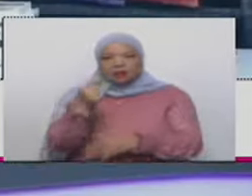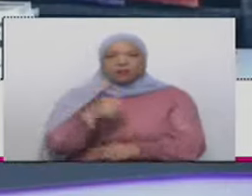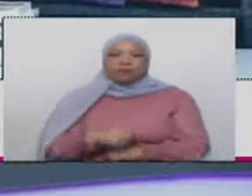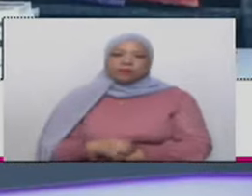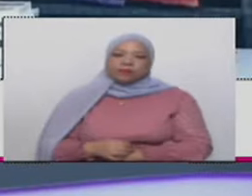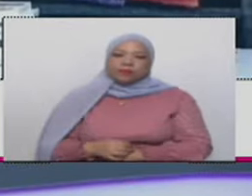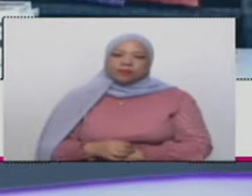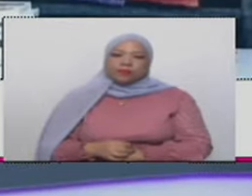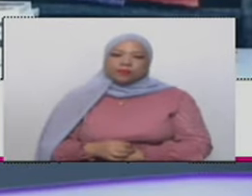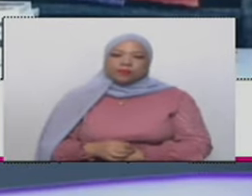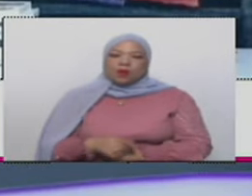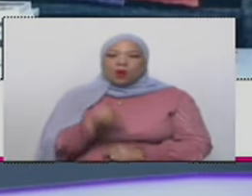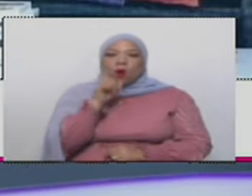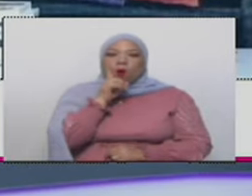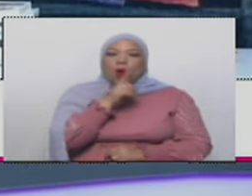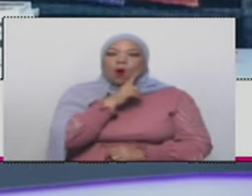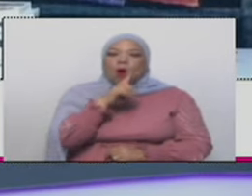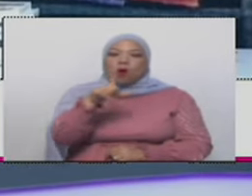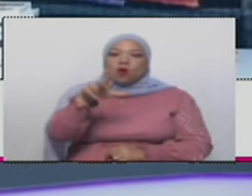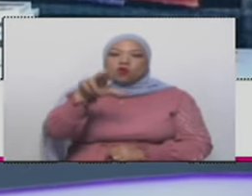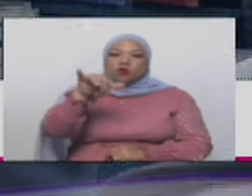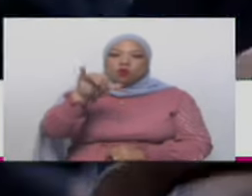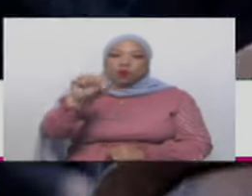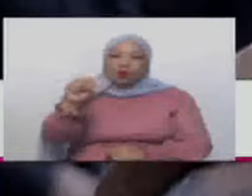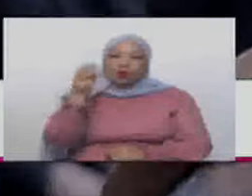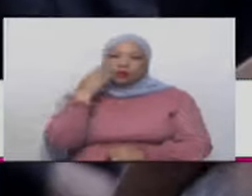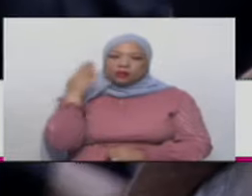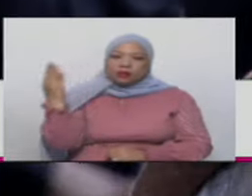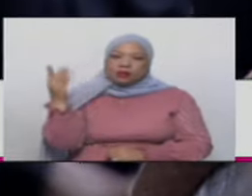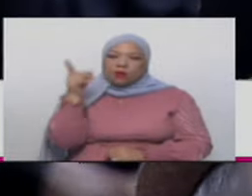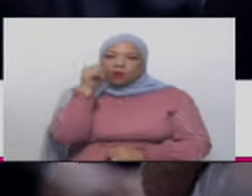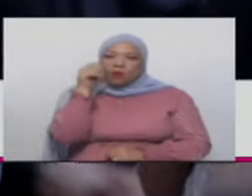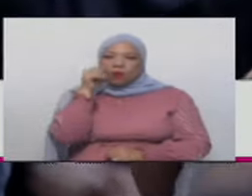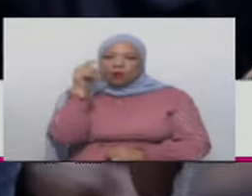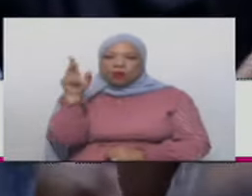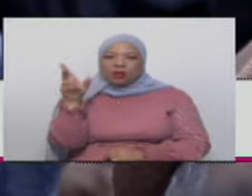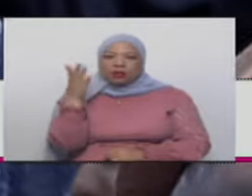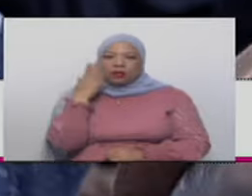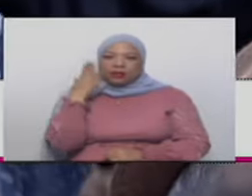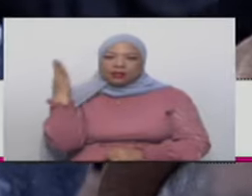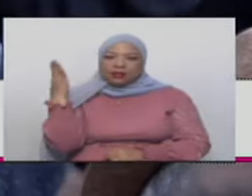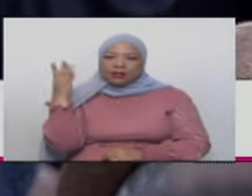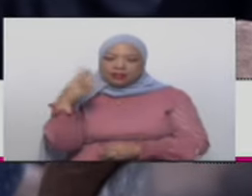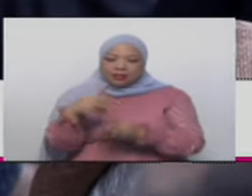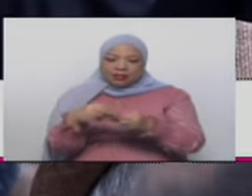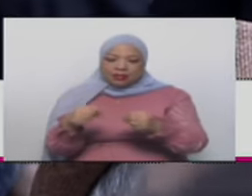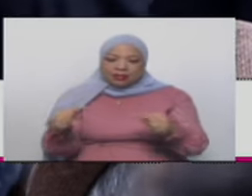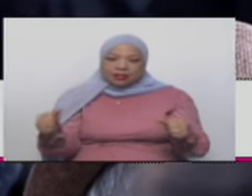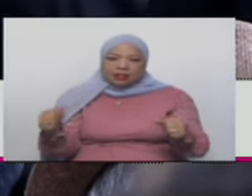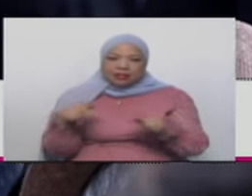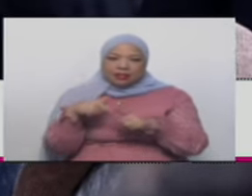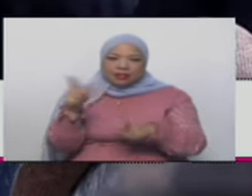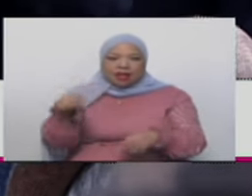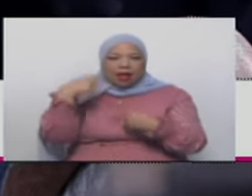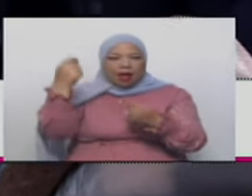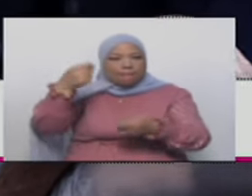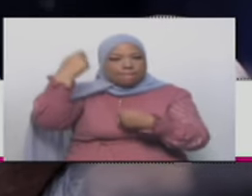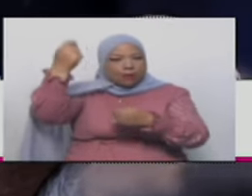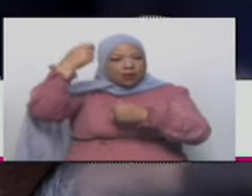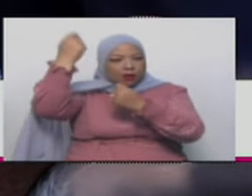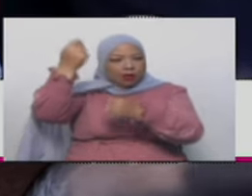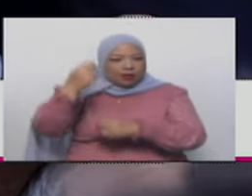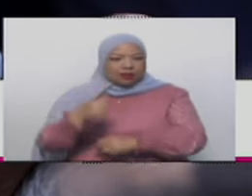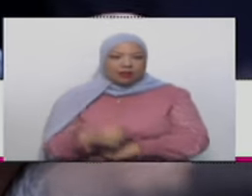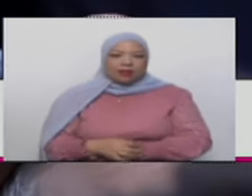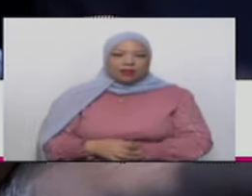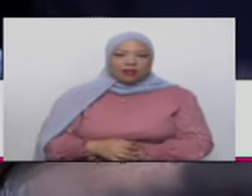Luis Alberto Crespo, el hombre de la polvareda del capitán de Apure. ¿Ah?